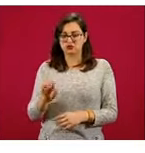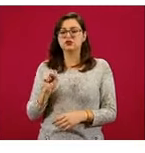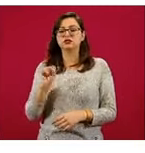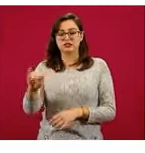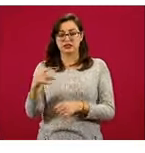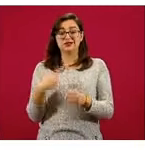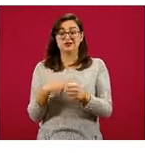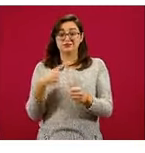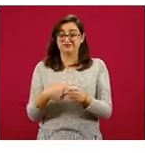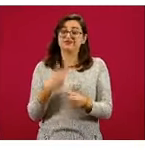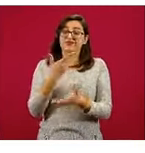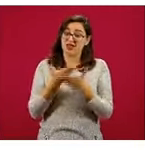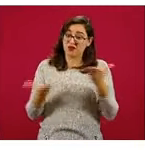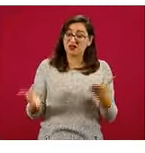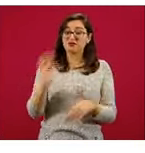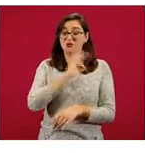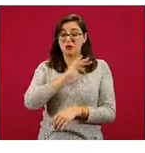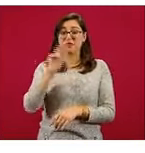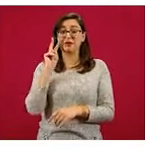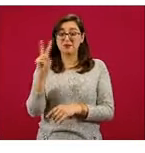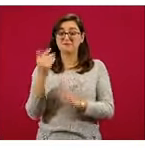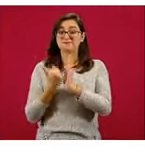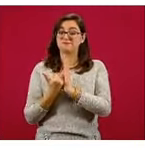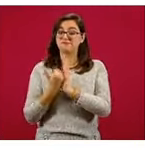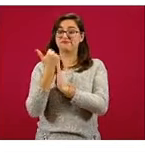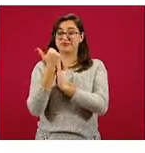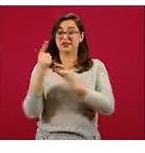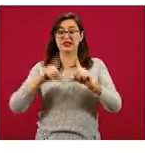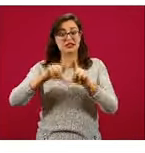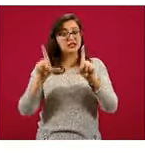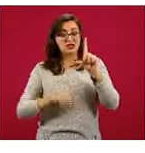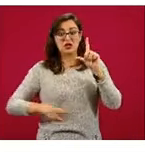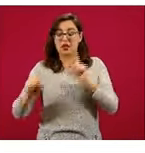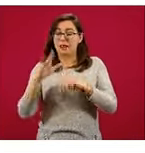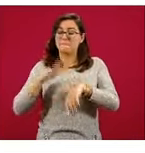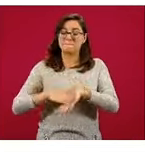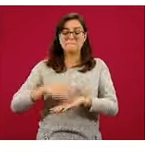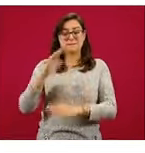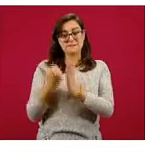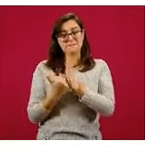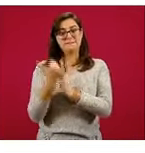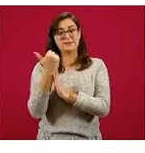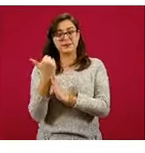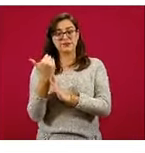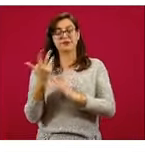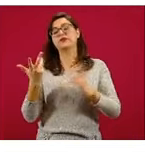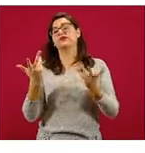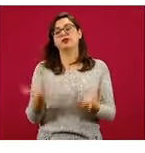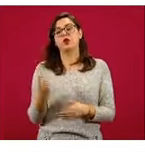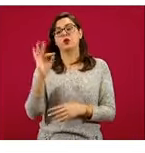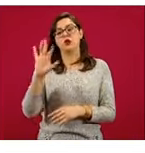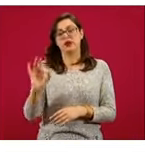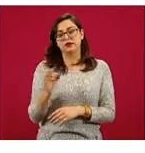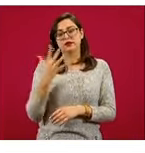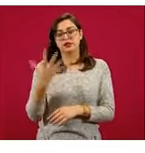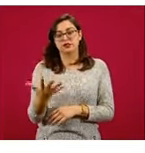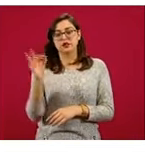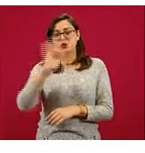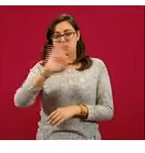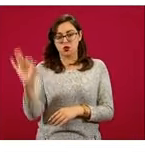incremento nuevamente en el porcentaje de positividad a nivel nacional, es decir, una media nacional de